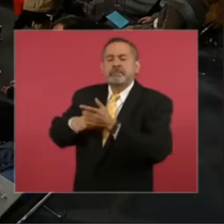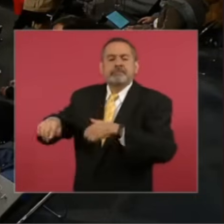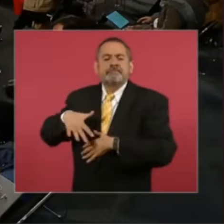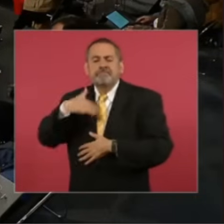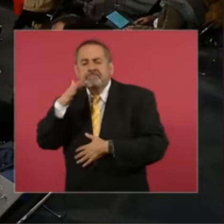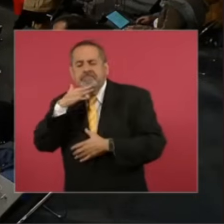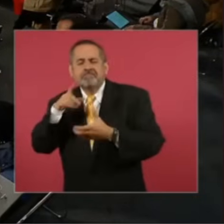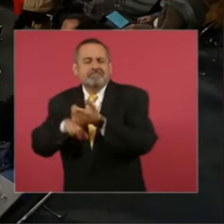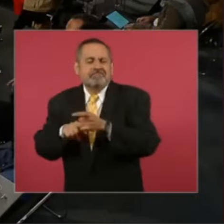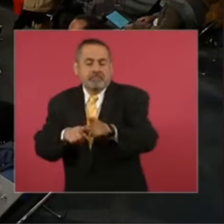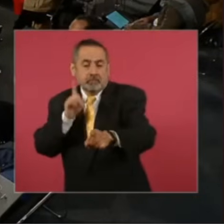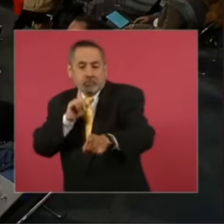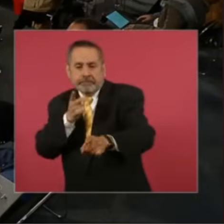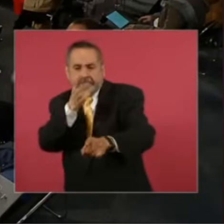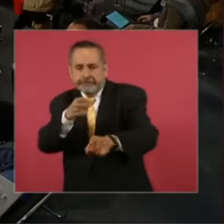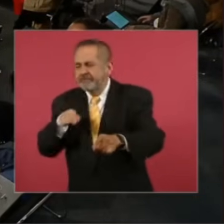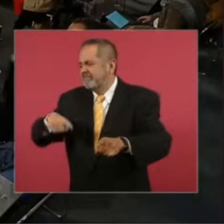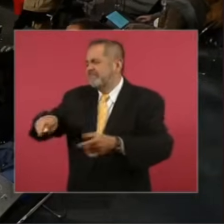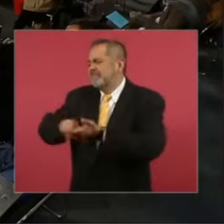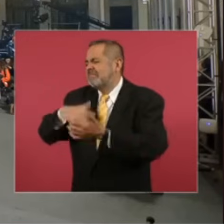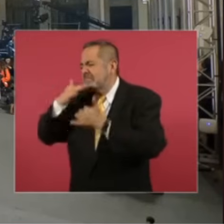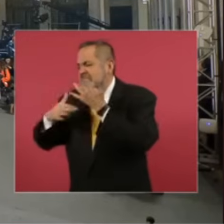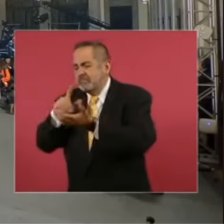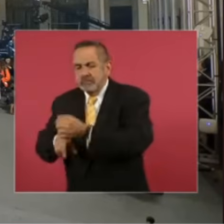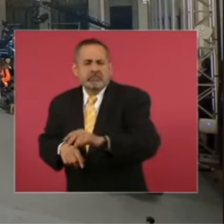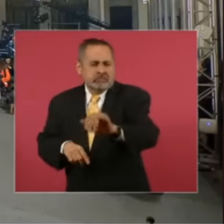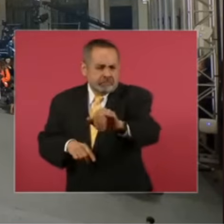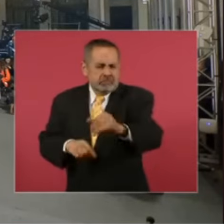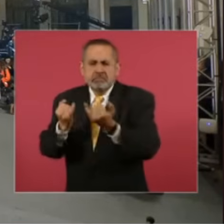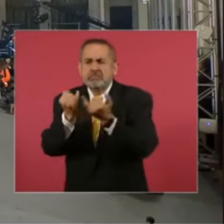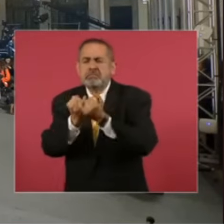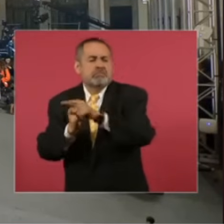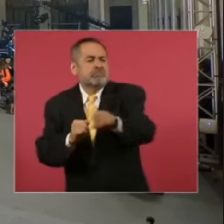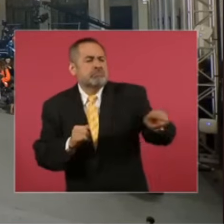de irregularidades o de violaciones a derechos humanos. Como otras instituciones, pero